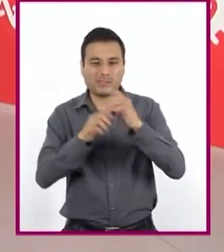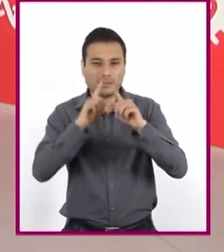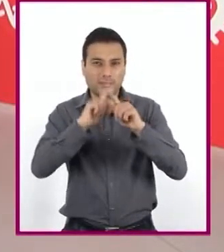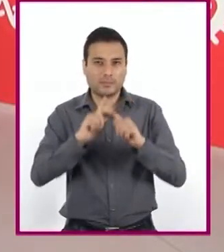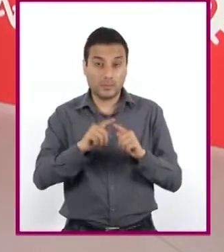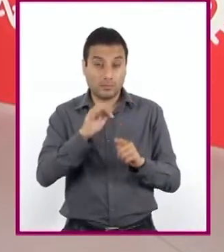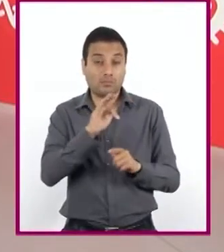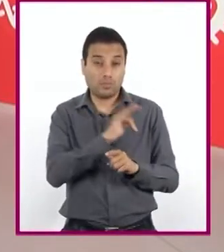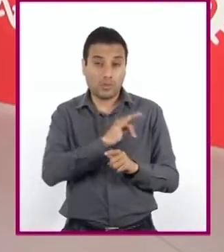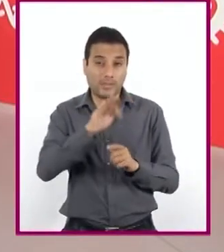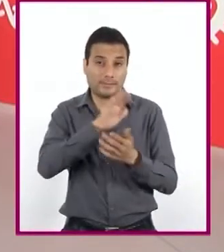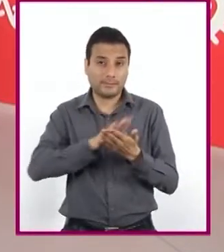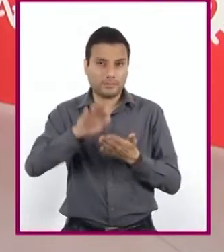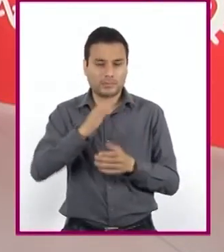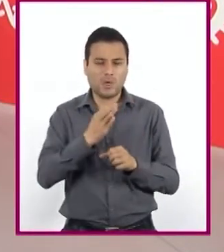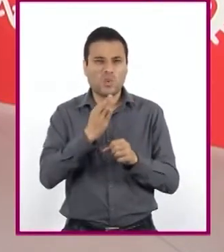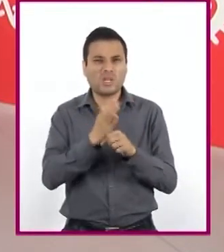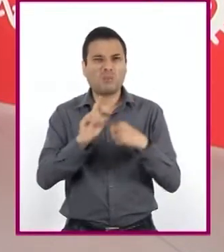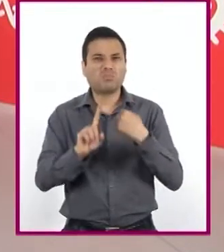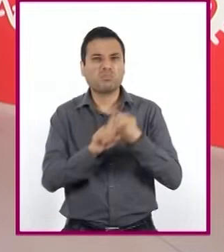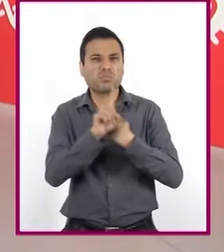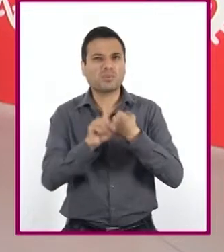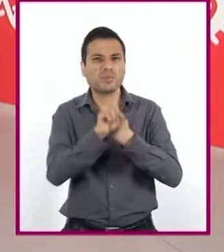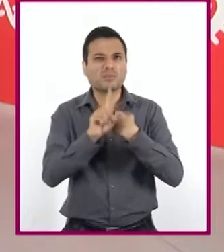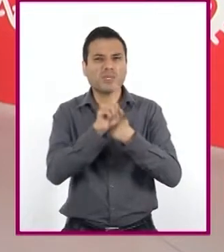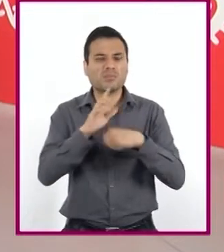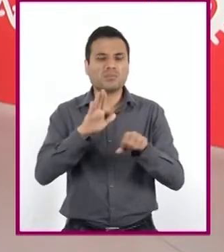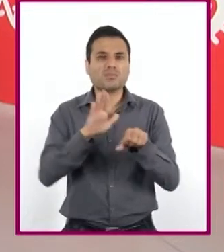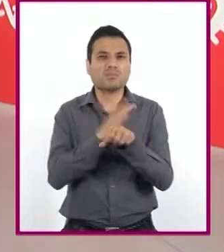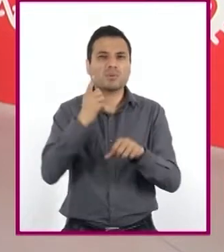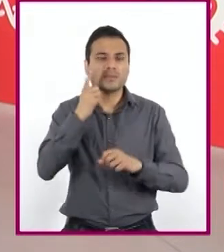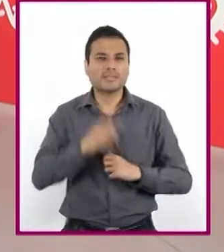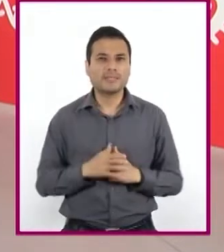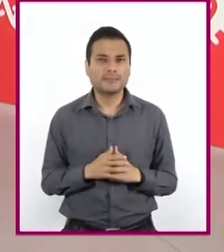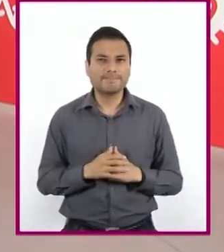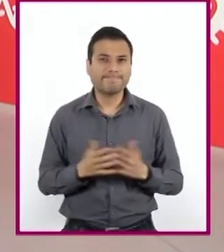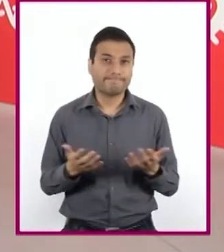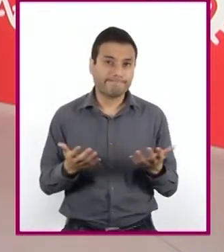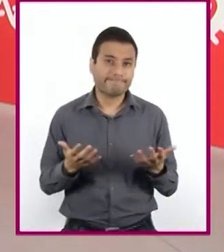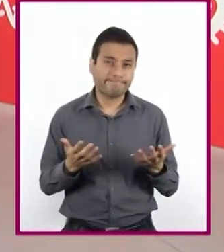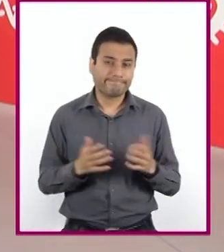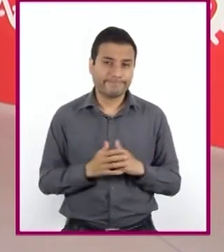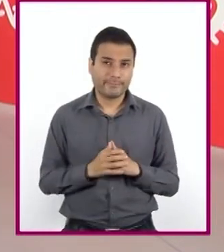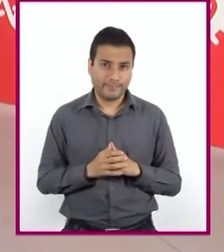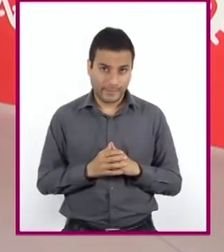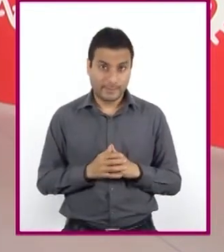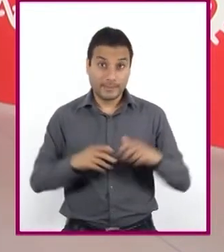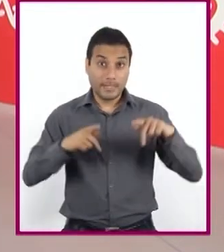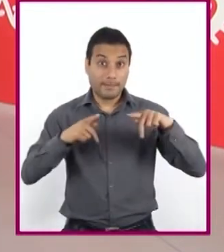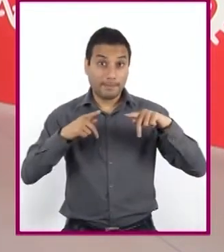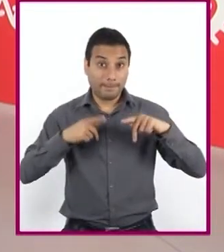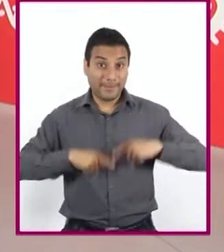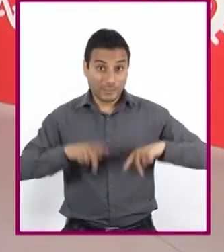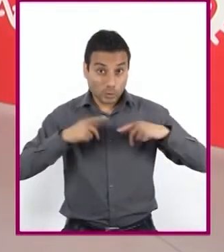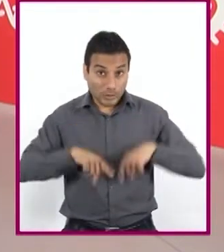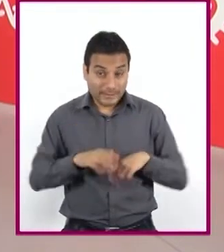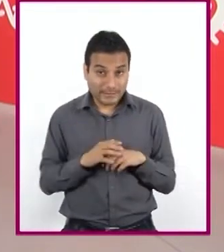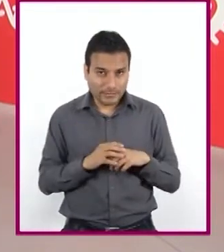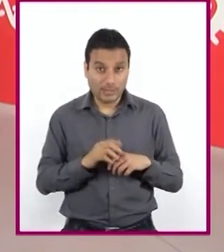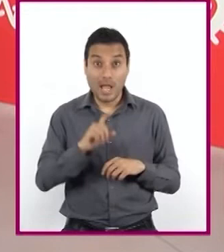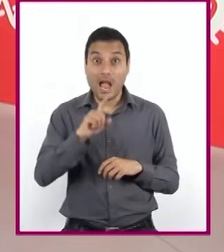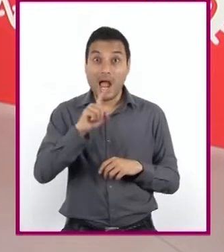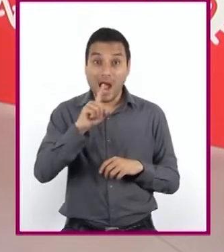caso, el problema de la alteración del ciclo del agua es porque estamos sobreexplotando los cuerpos de